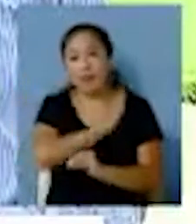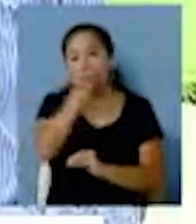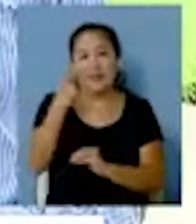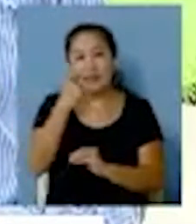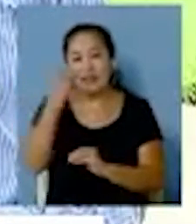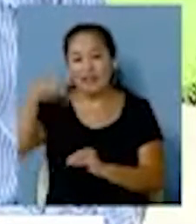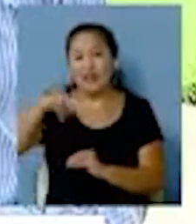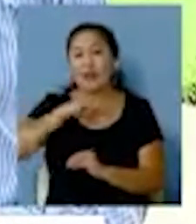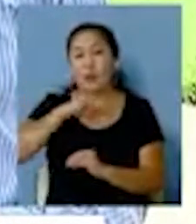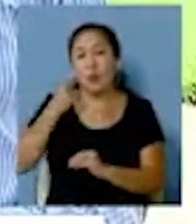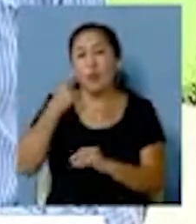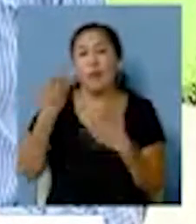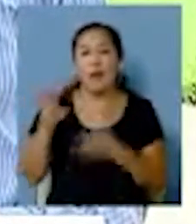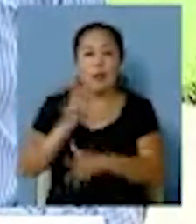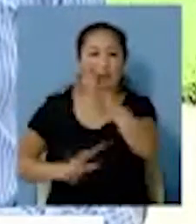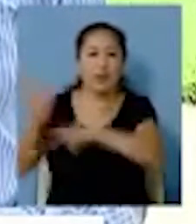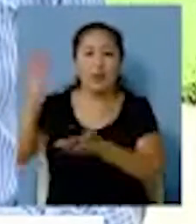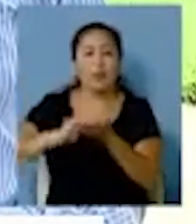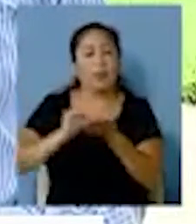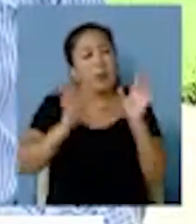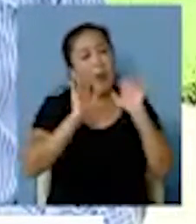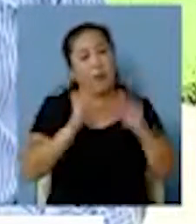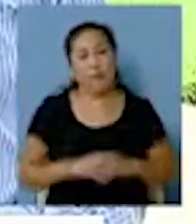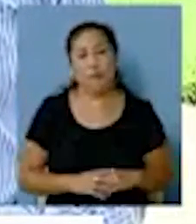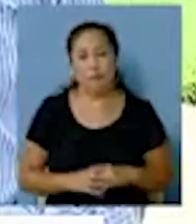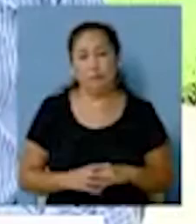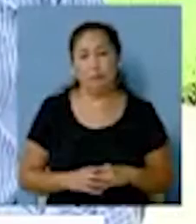Municipalidad Capitalina para darnos más detalles. Cristian, ¿cómo estás?